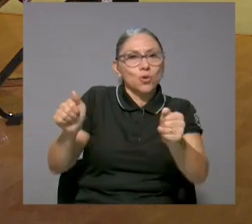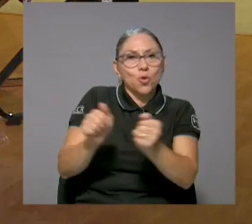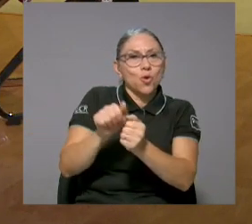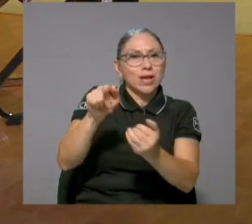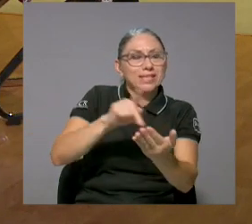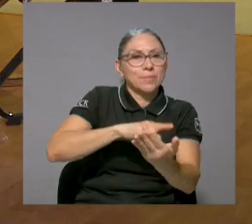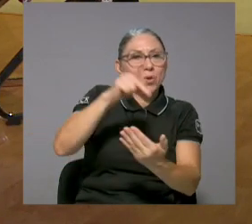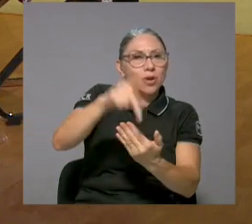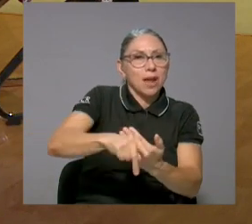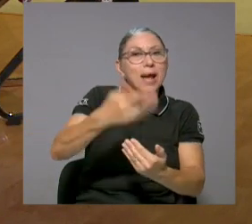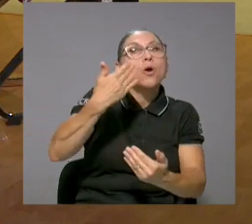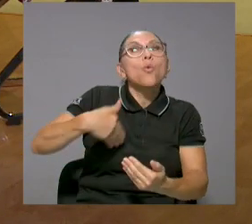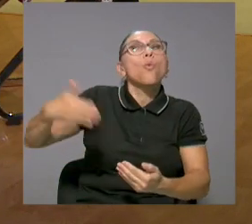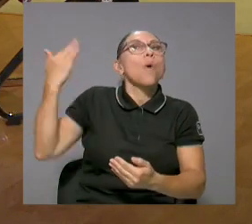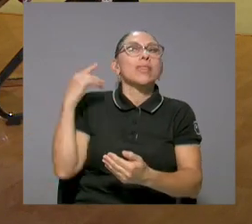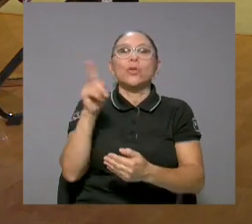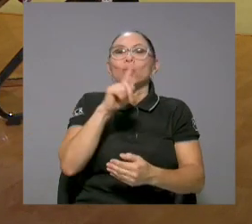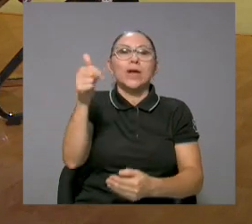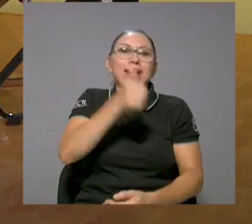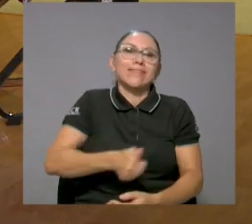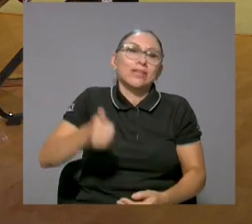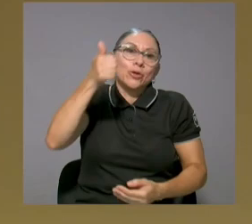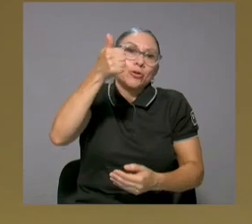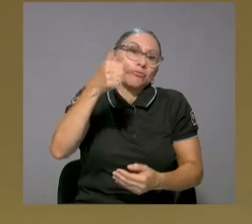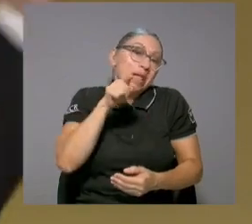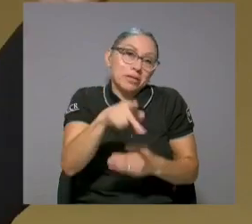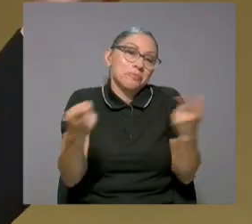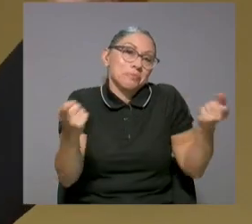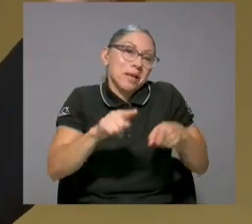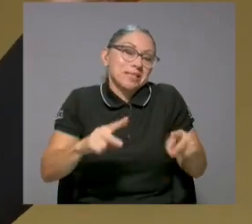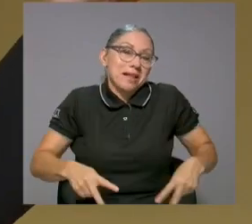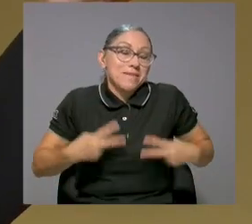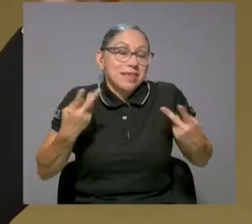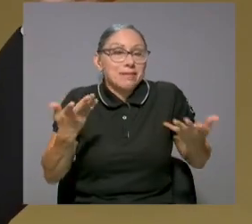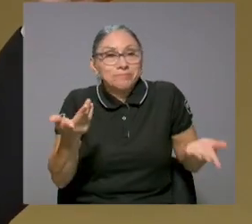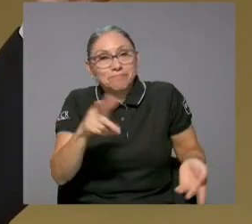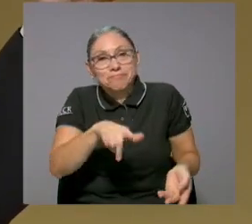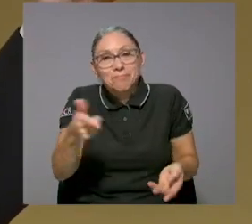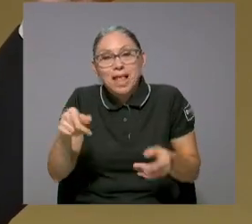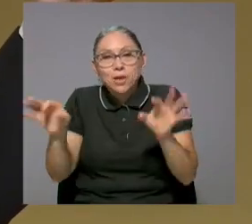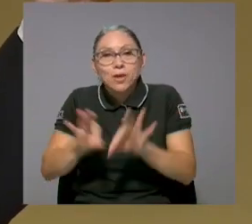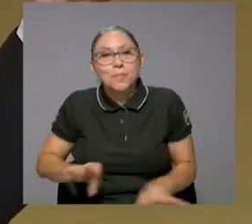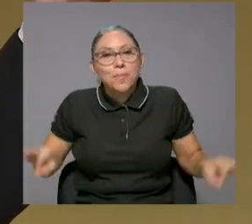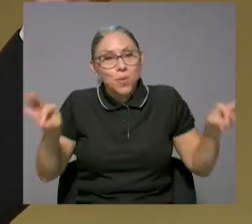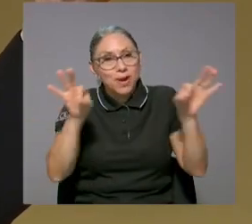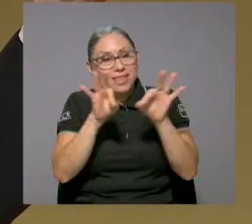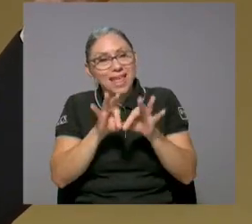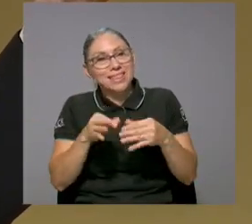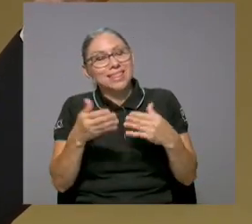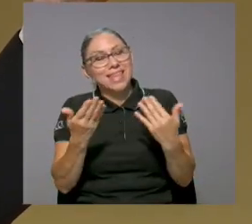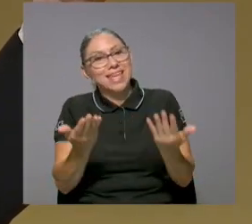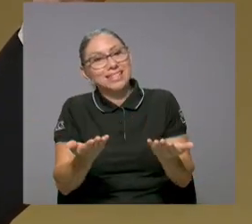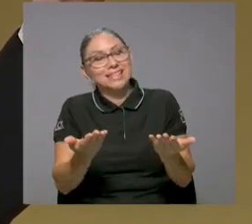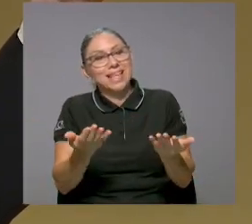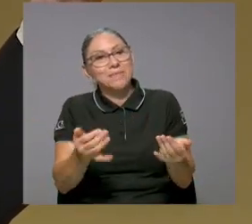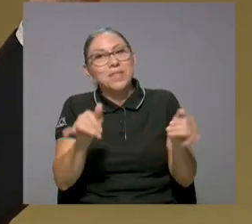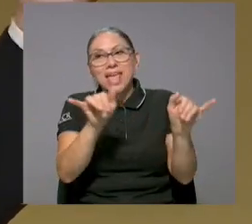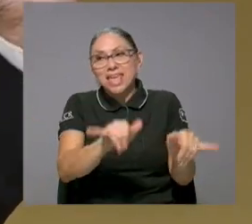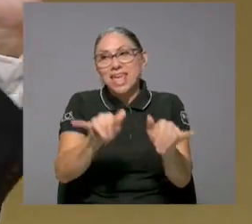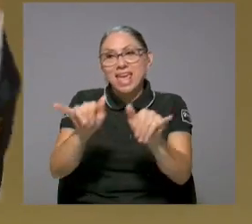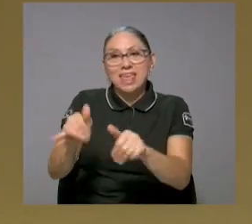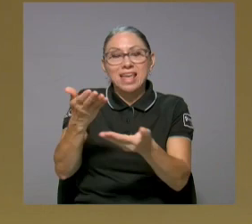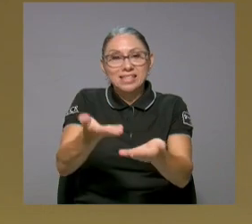era rector. Pero la vida da esas vueltas, y lo importante es que quedan esas